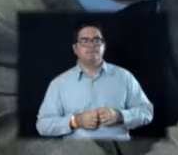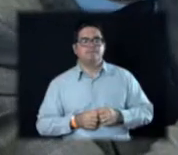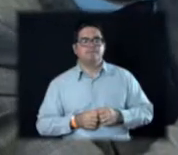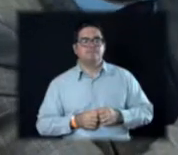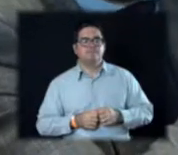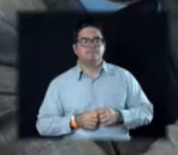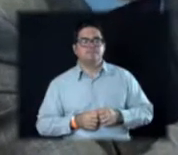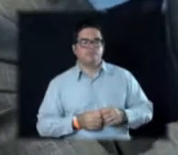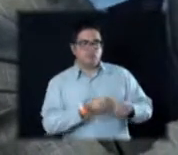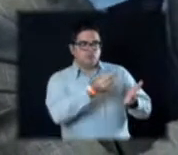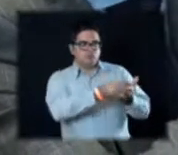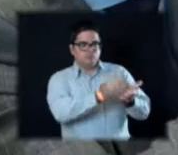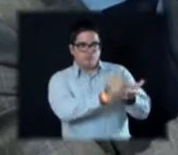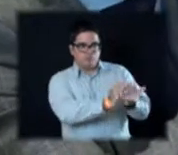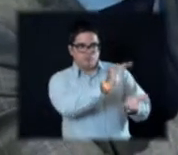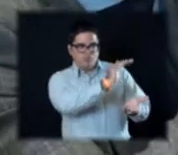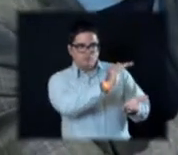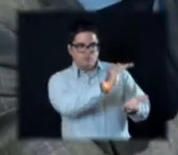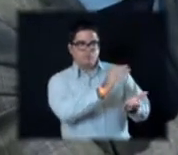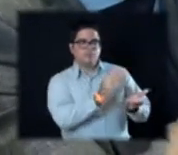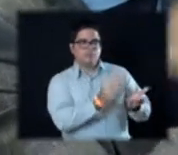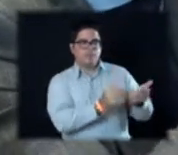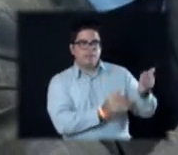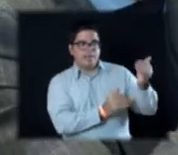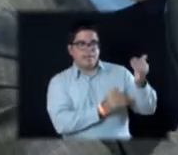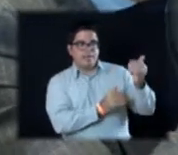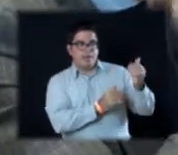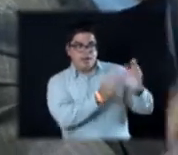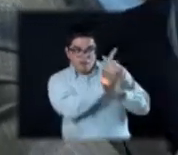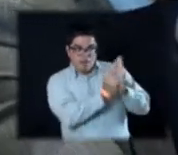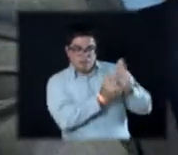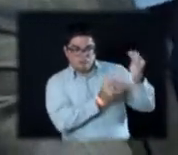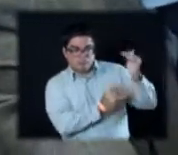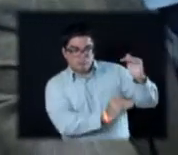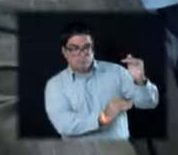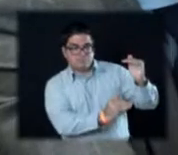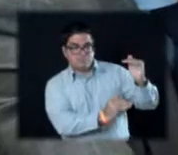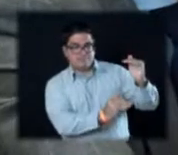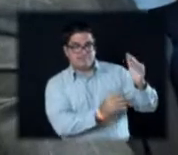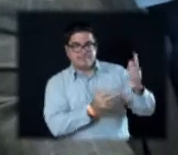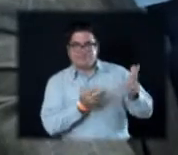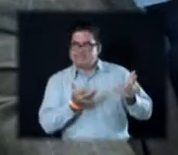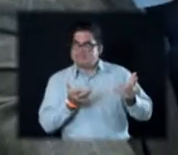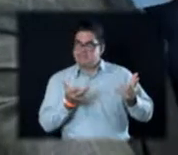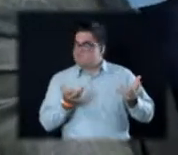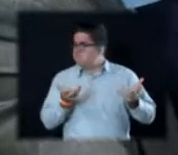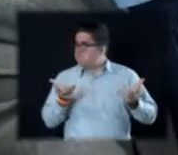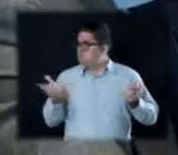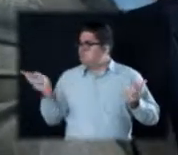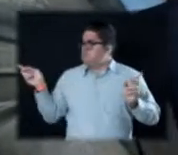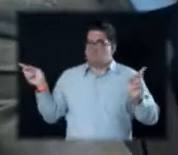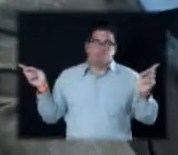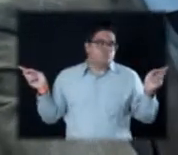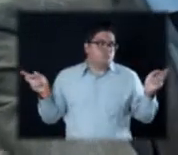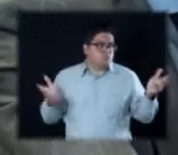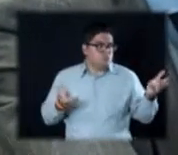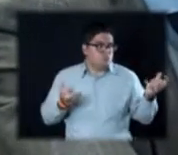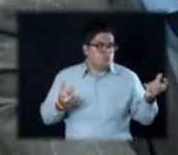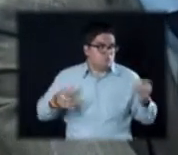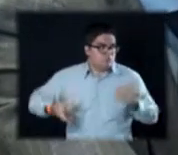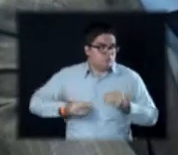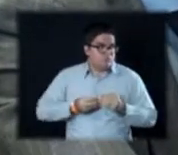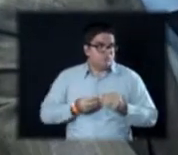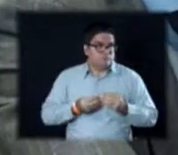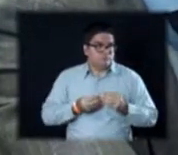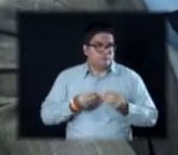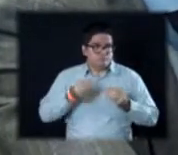que esos fondos están restringidos por ley, por estatutos de los subtítulos, o si alguien quiere establecer algo